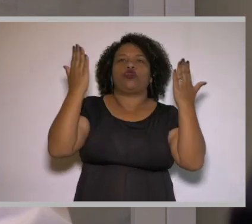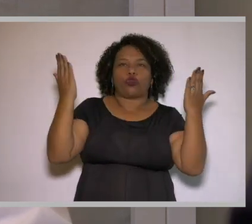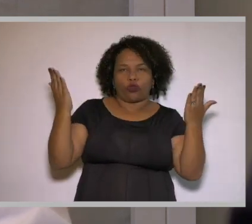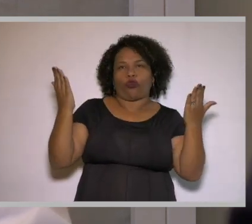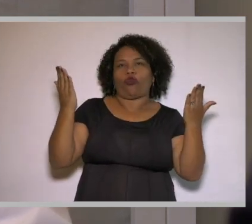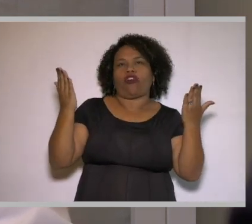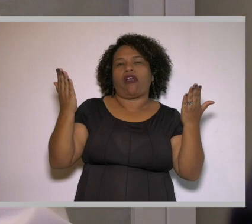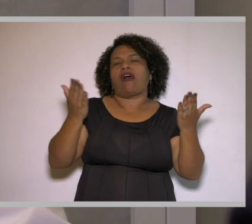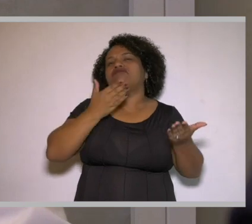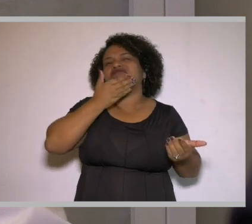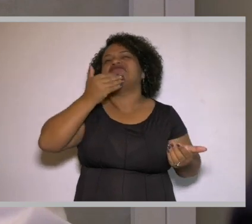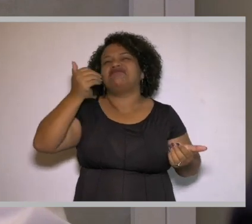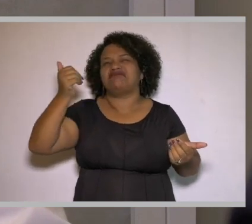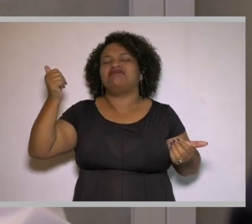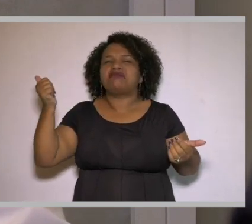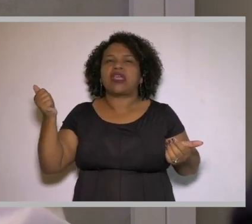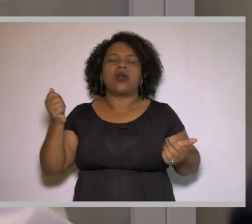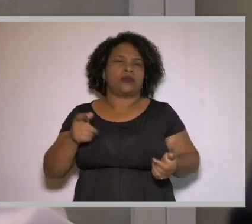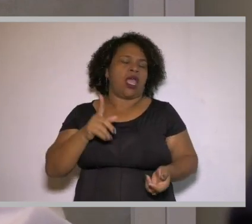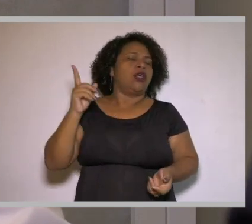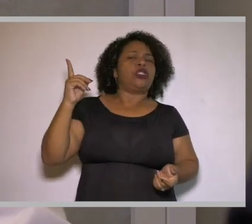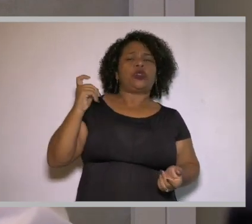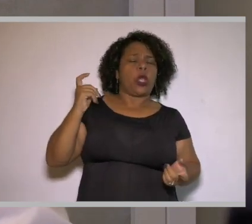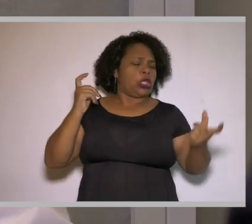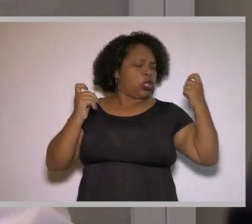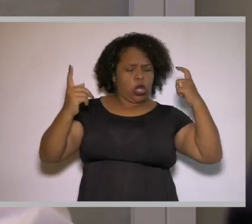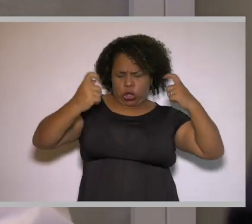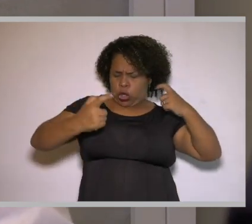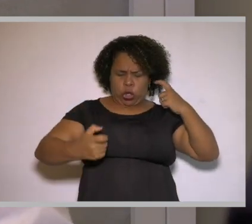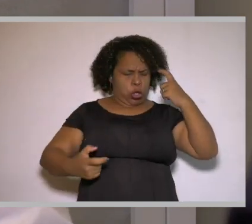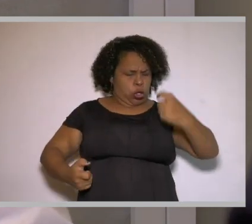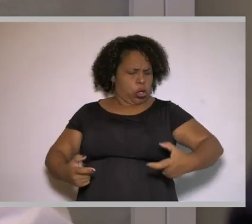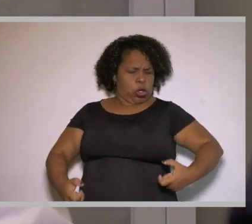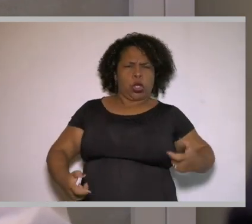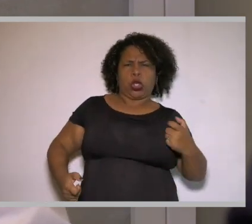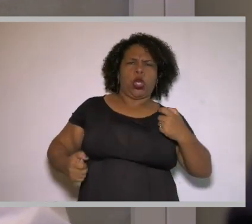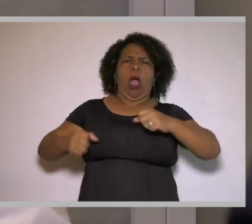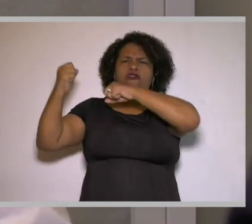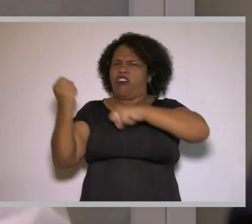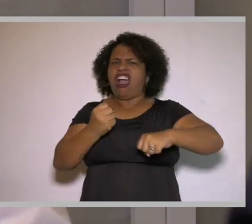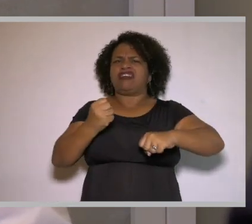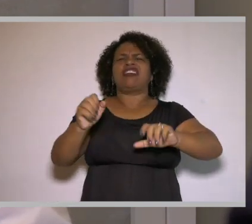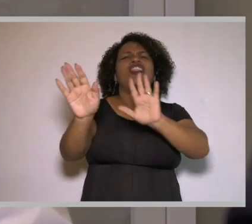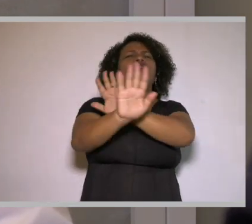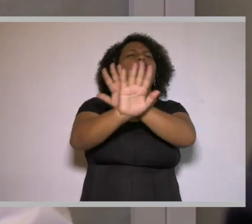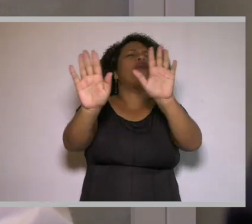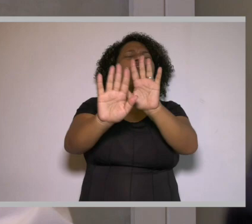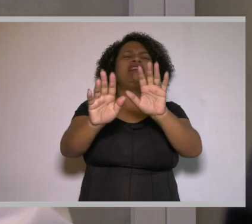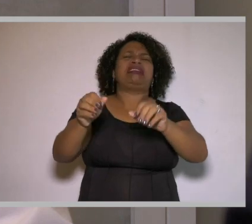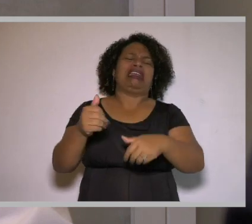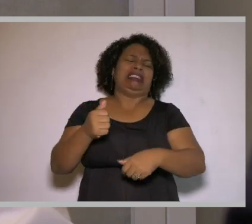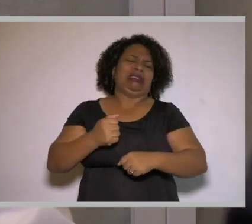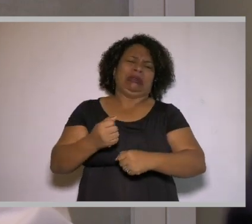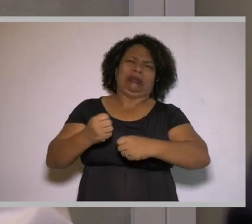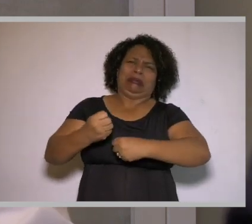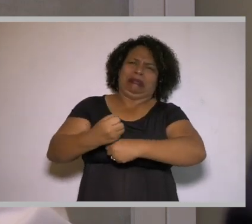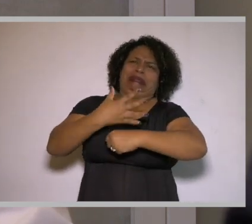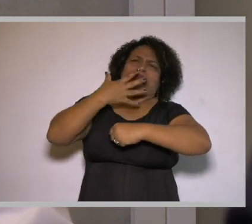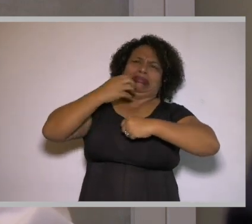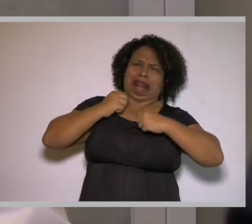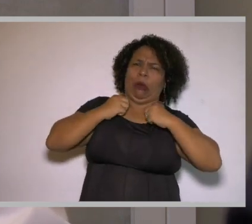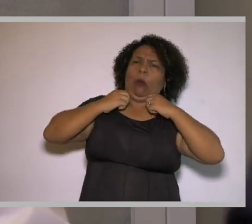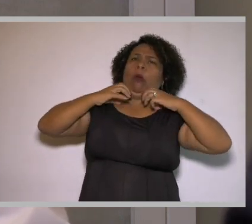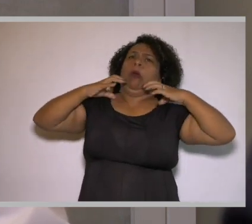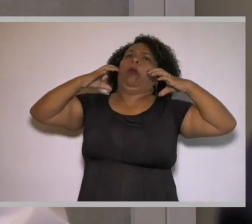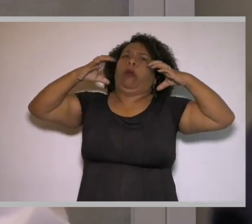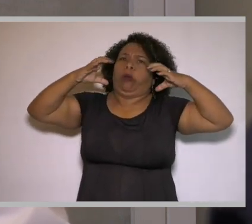muchas fragancias. Siempre les recomiendo a los pacientes que sean con jabones sin olores o que utilicen la menos cantidad